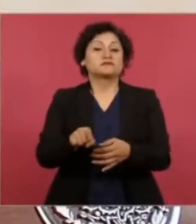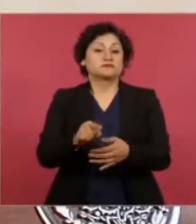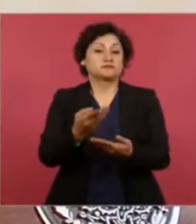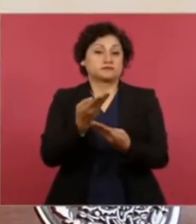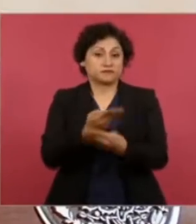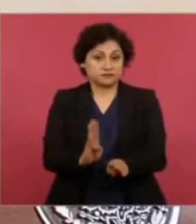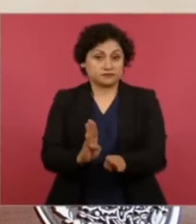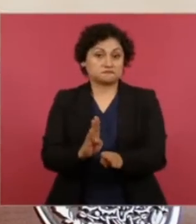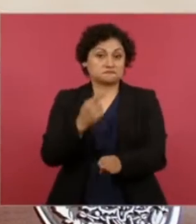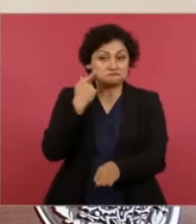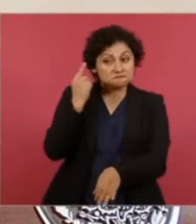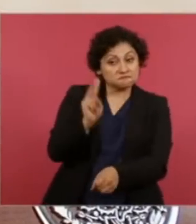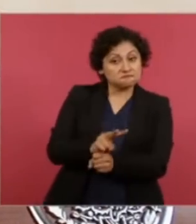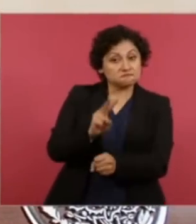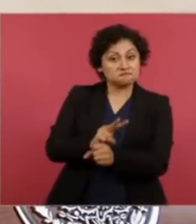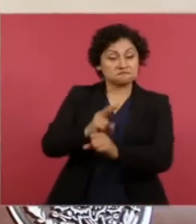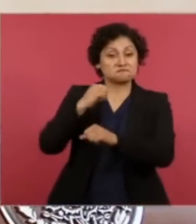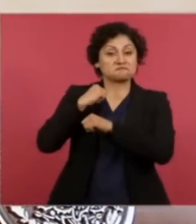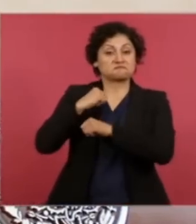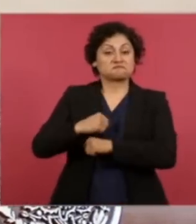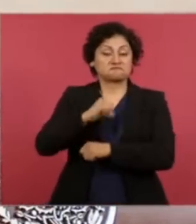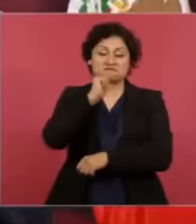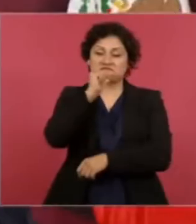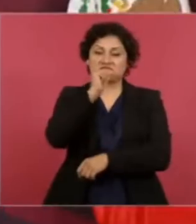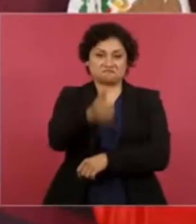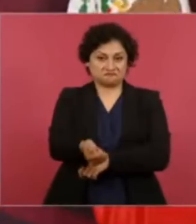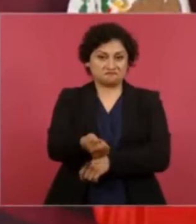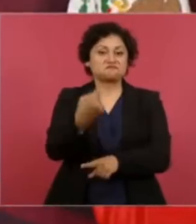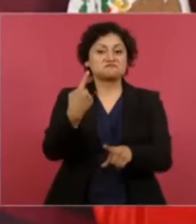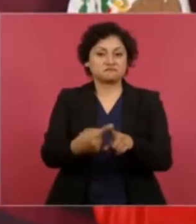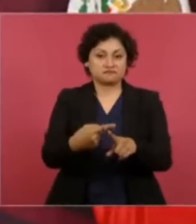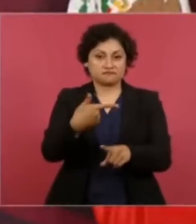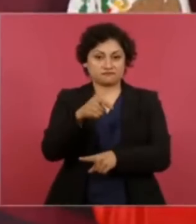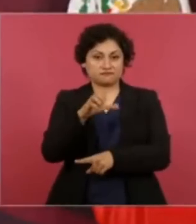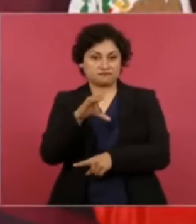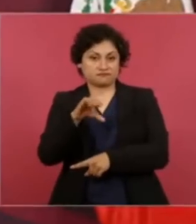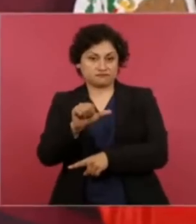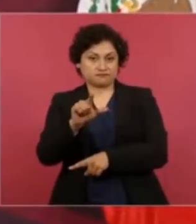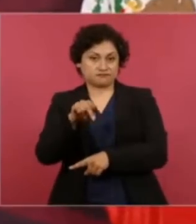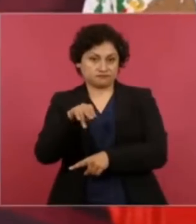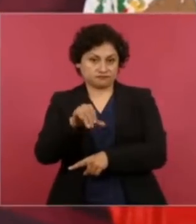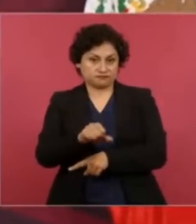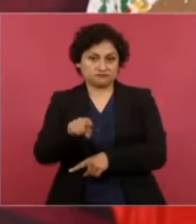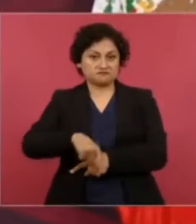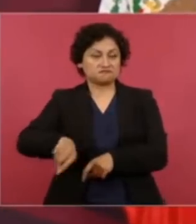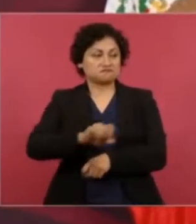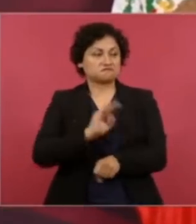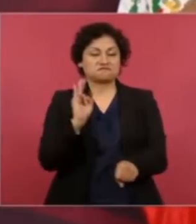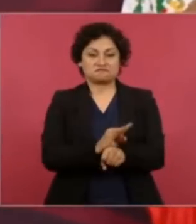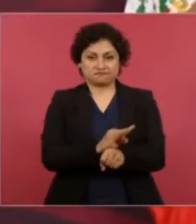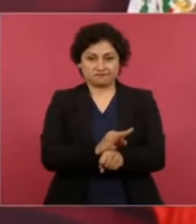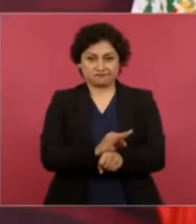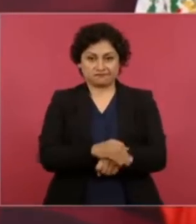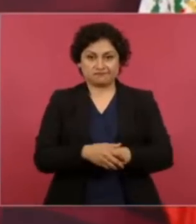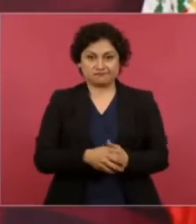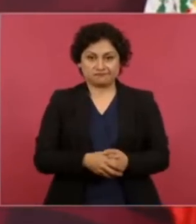trabajar a la Suprema Corte del Derecho, que no de la Justicia,